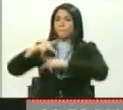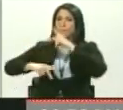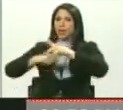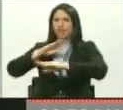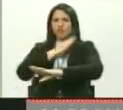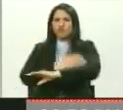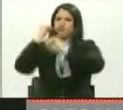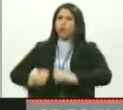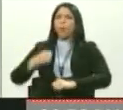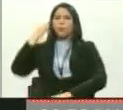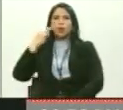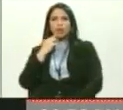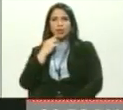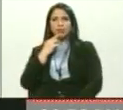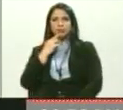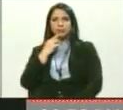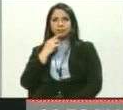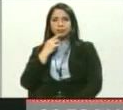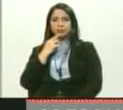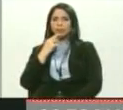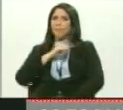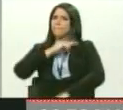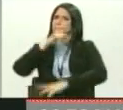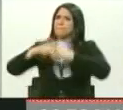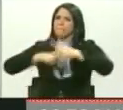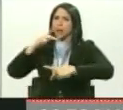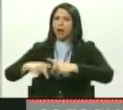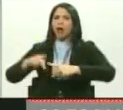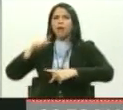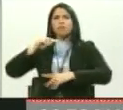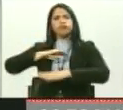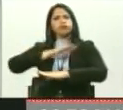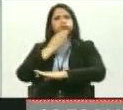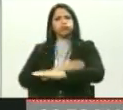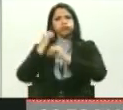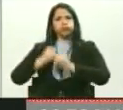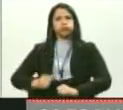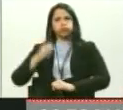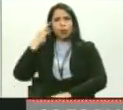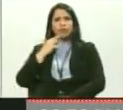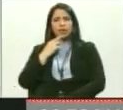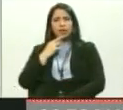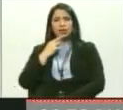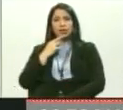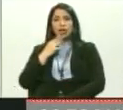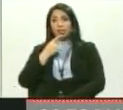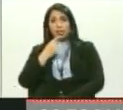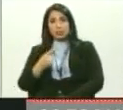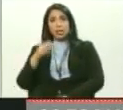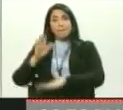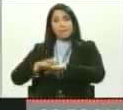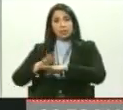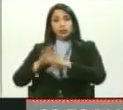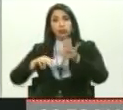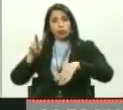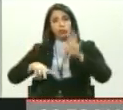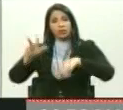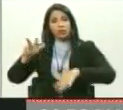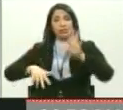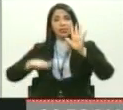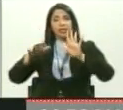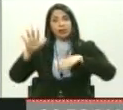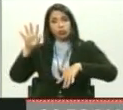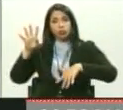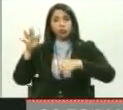Furia Bolivariana. Tal cual. La Furia Bolivariana. Yo decía que lo que pasó el 12, 13 y 14 de abril de